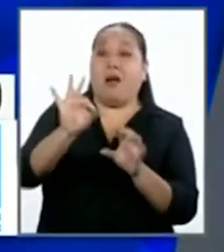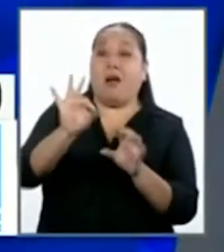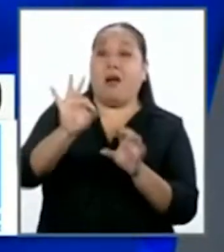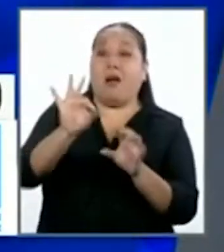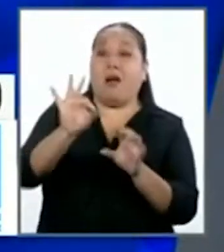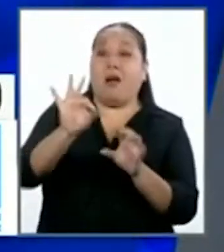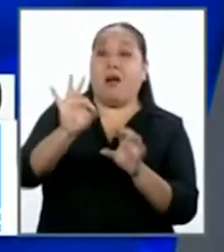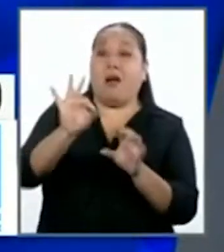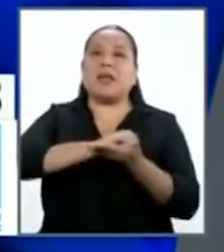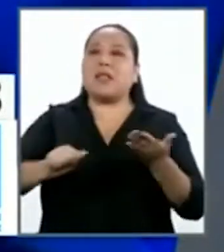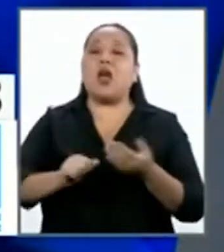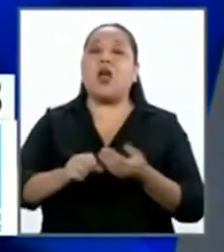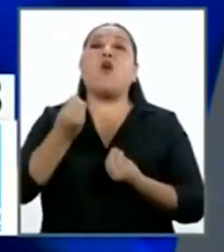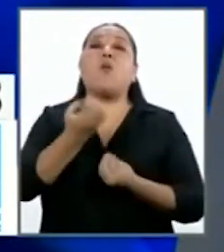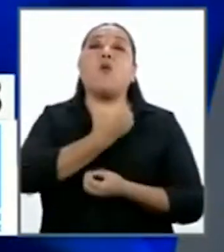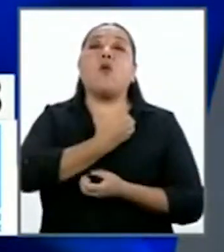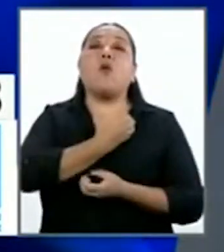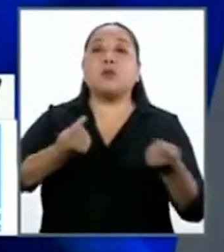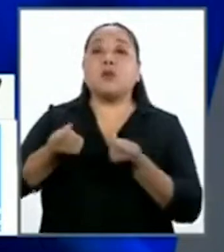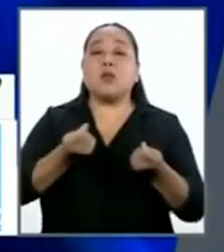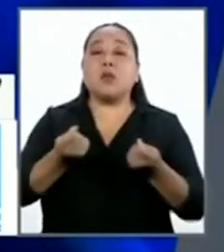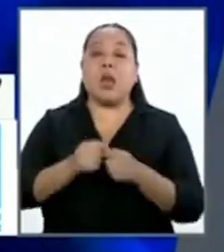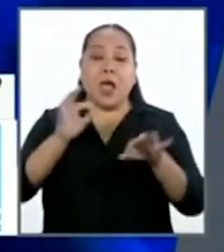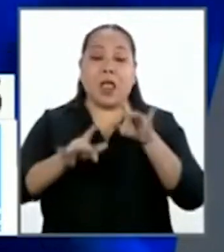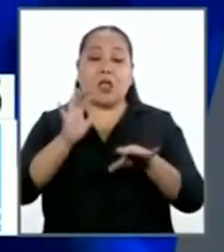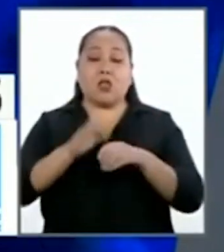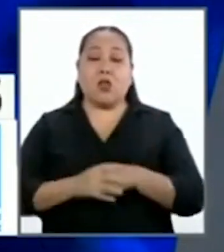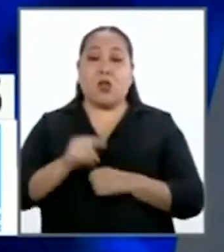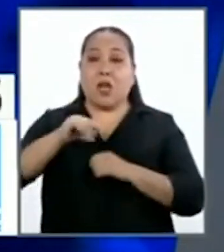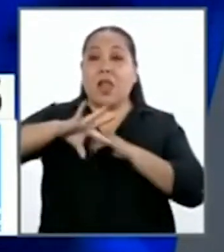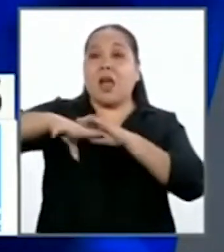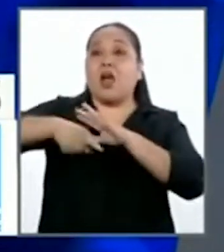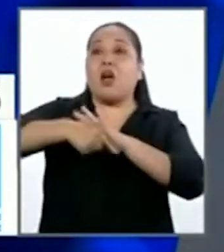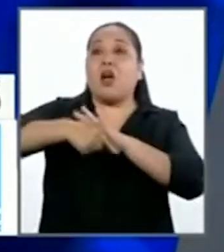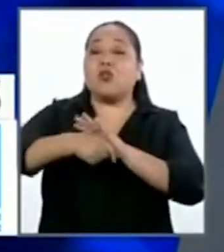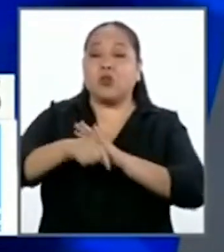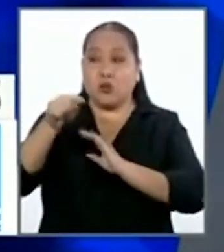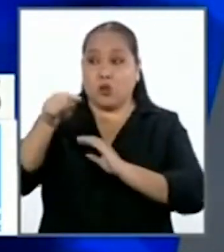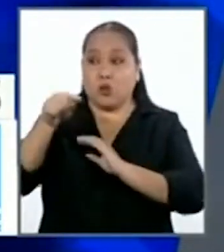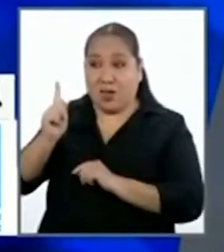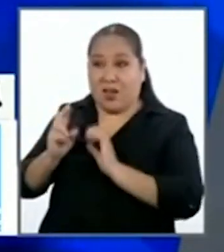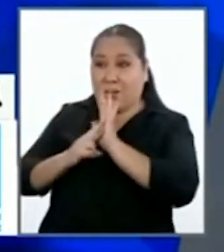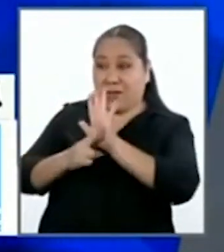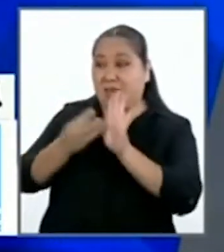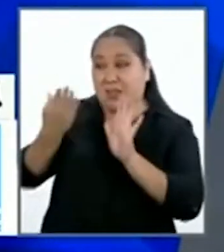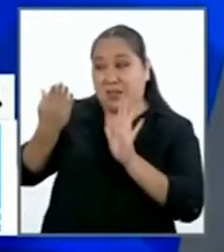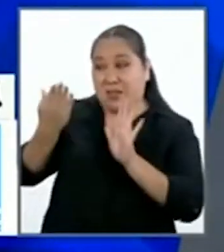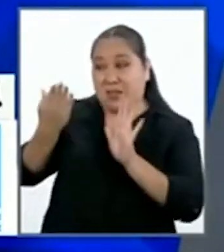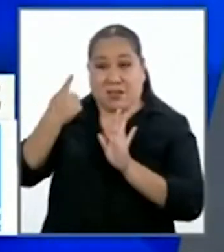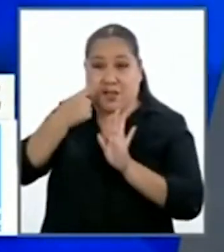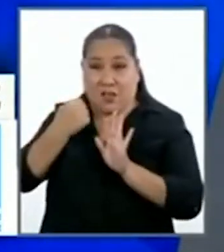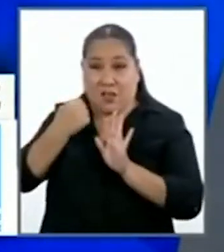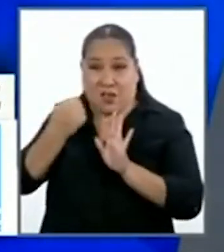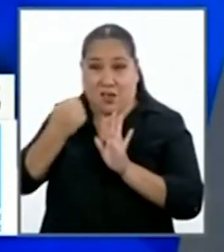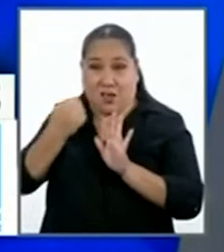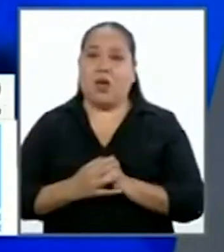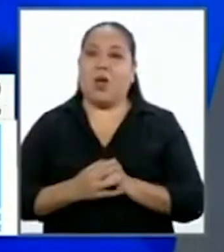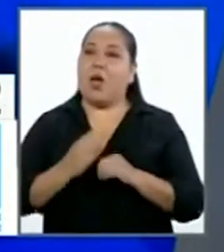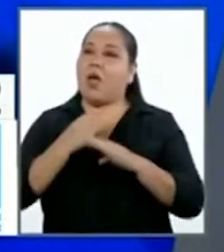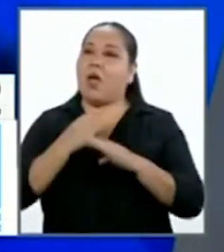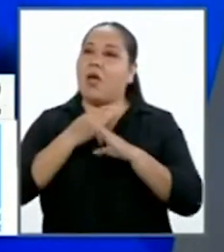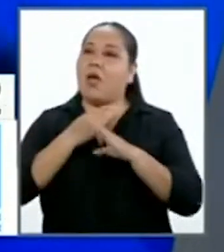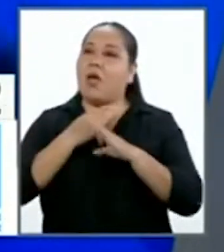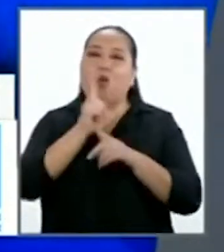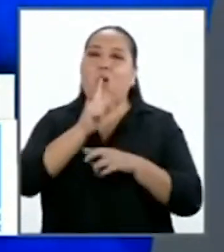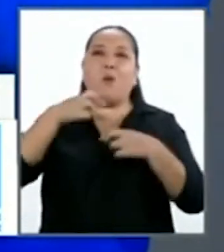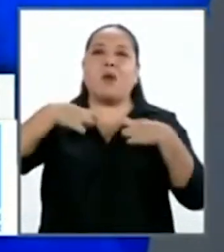con gobierno electrónico bueno electrónico que la corrupción este señor no justamente ha impedido que el perú